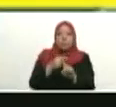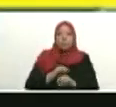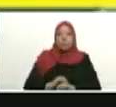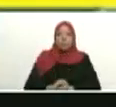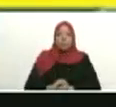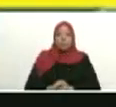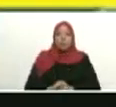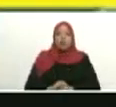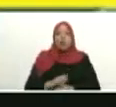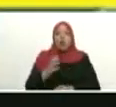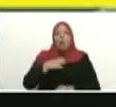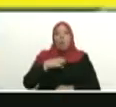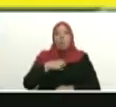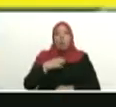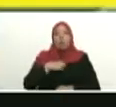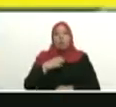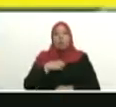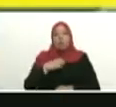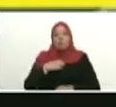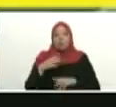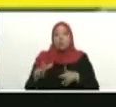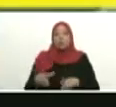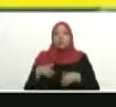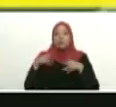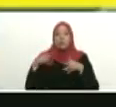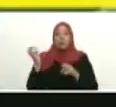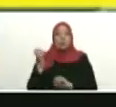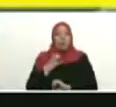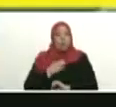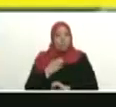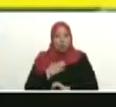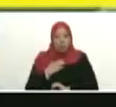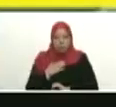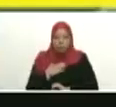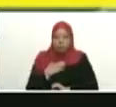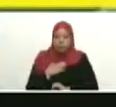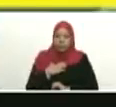que merece un premio también. Sí, nos marginaron. Nos marginaron. ¿Ah?